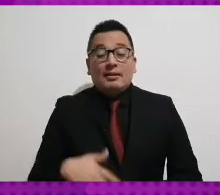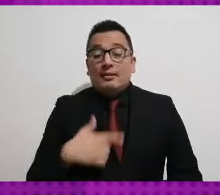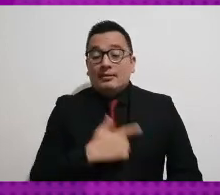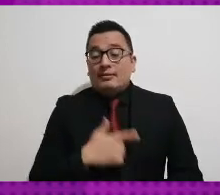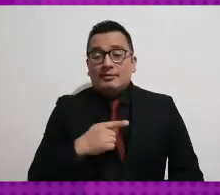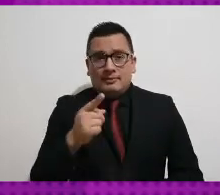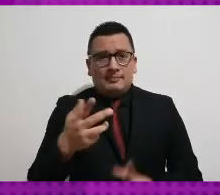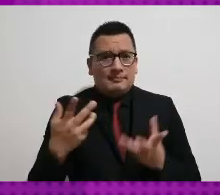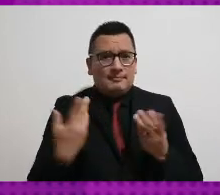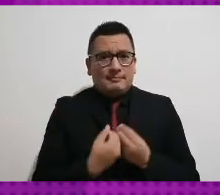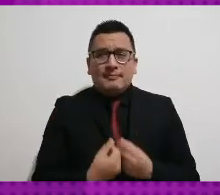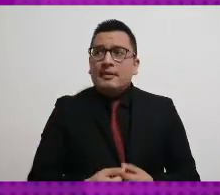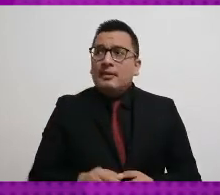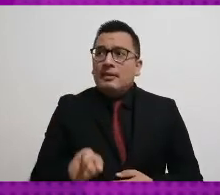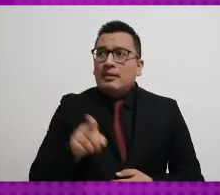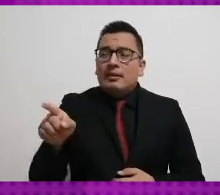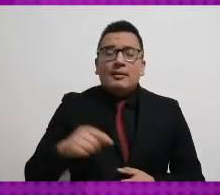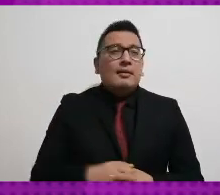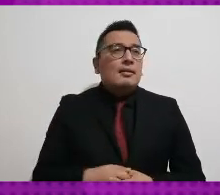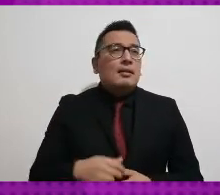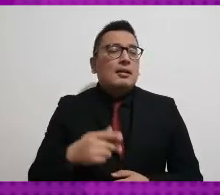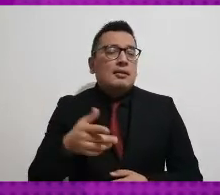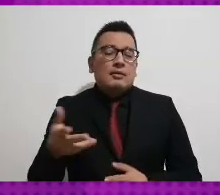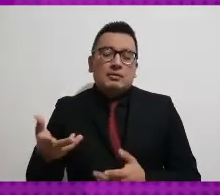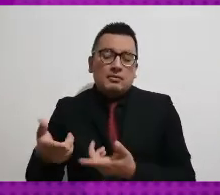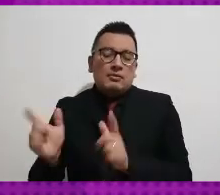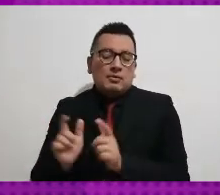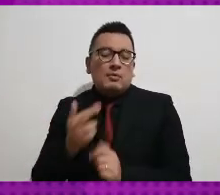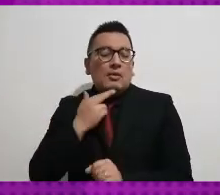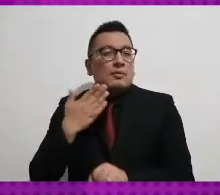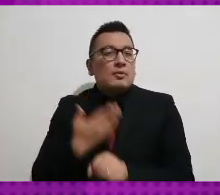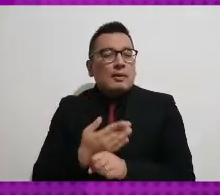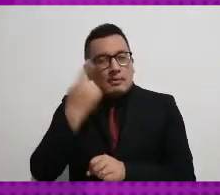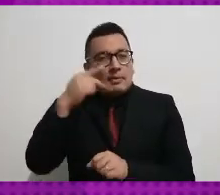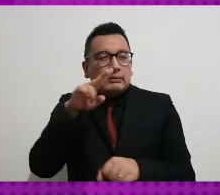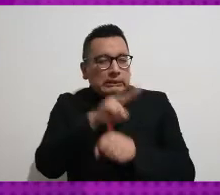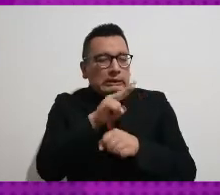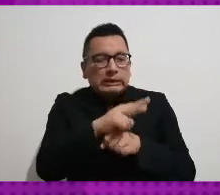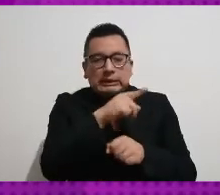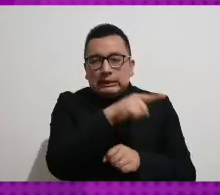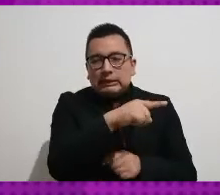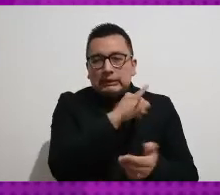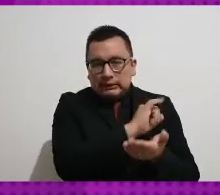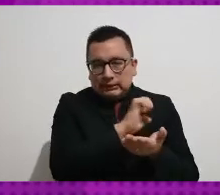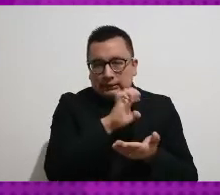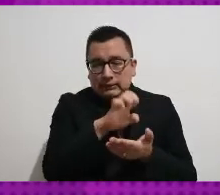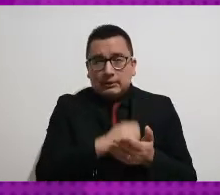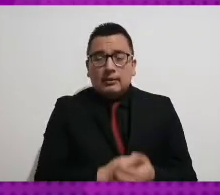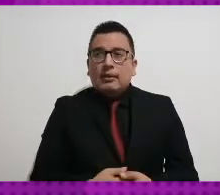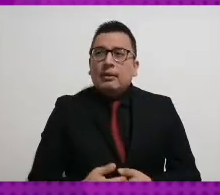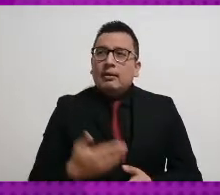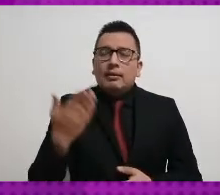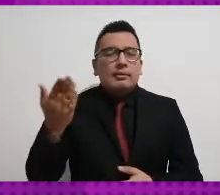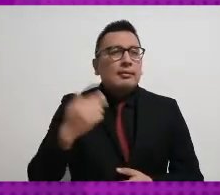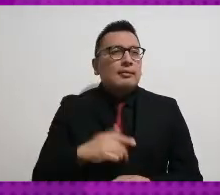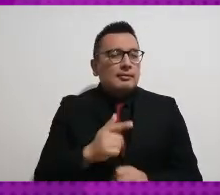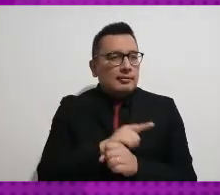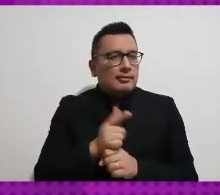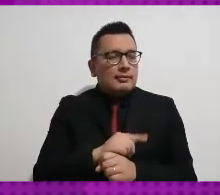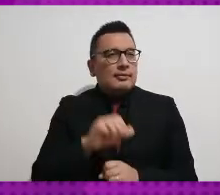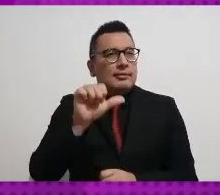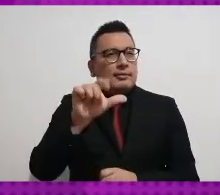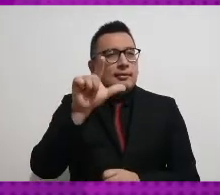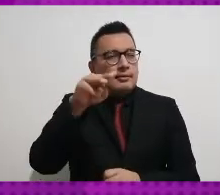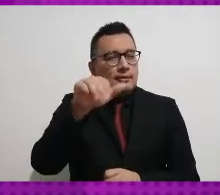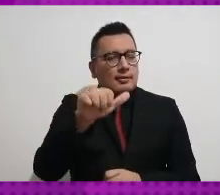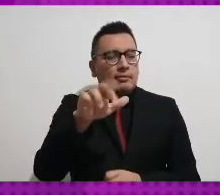gusto tener con nosotros a la Contraloría Interna del Instituto Electoral de Coahuila Y ahorita saludábamos a la licenciada Alma